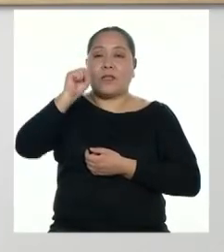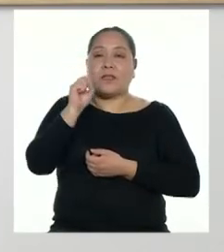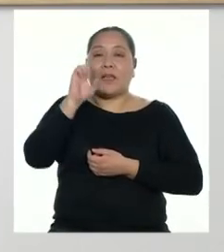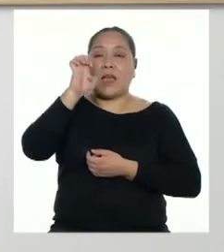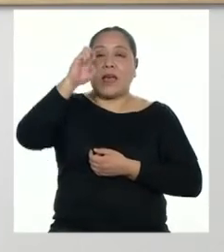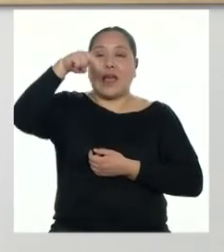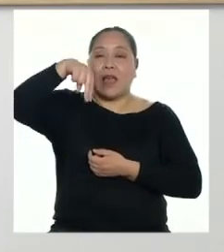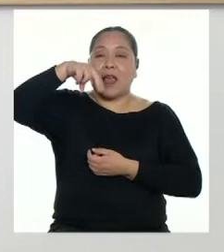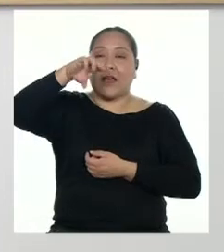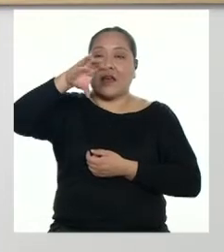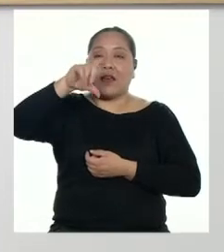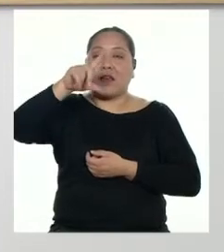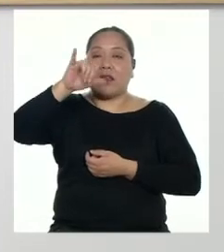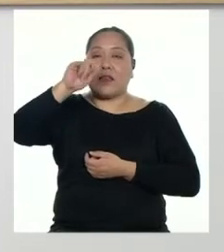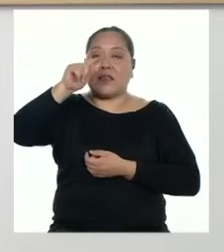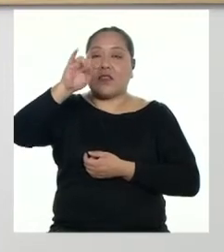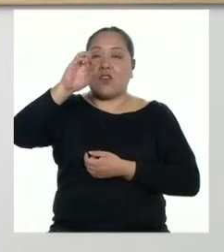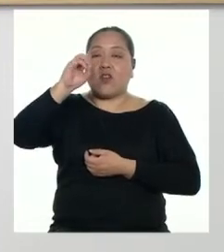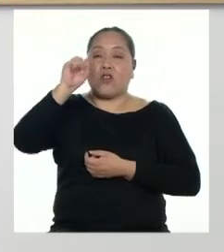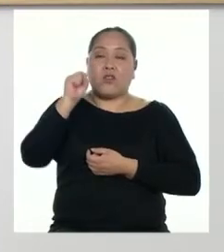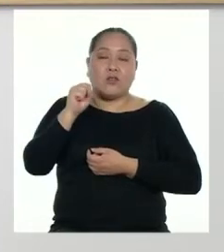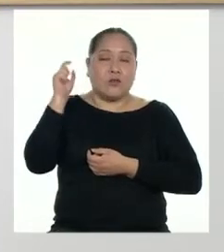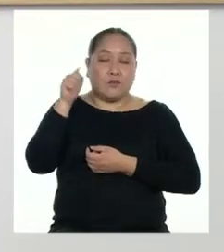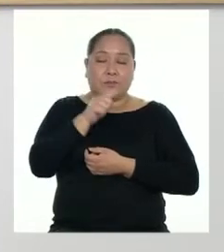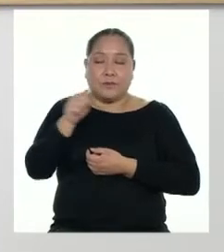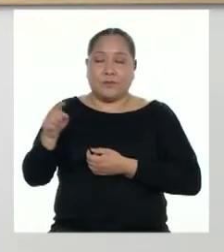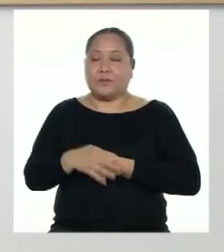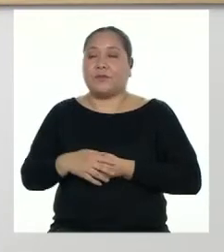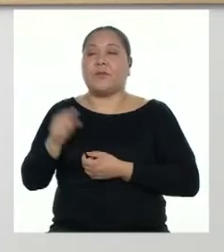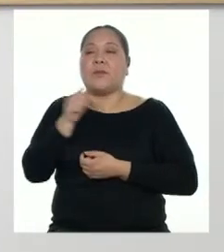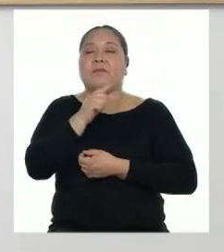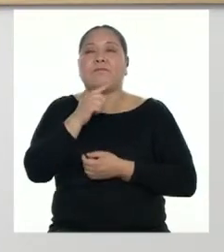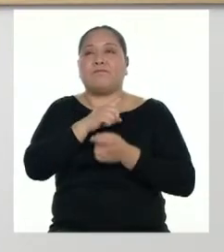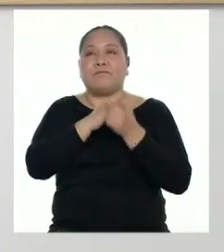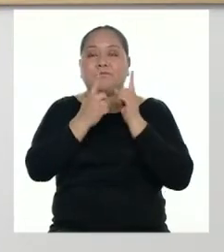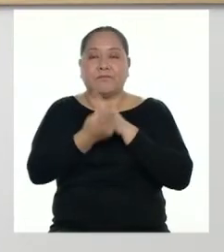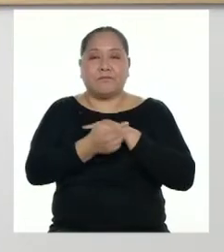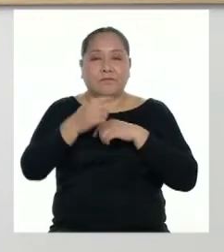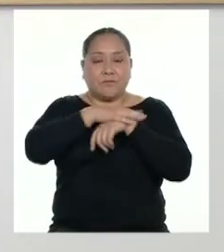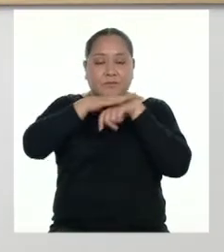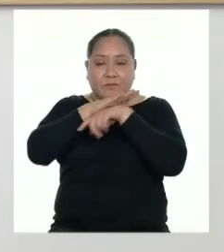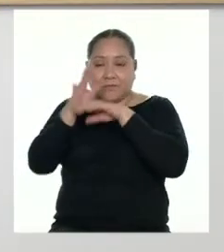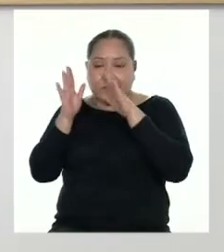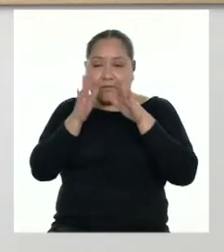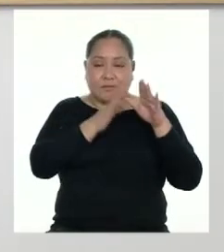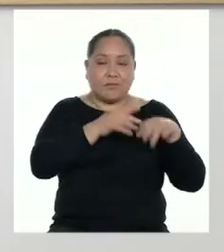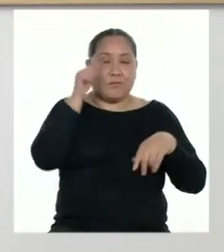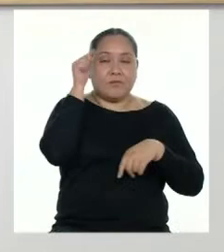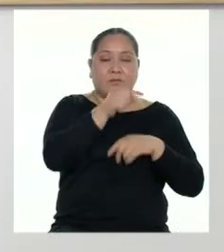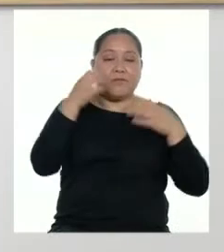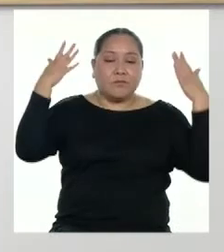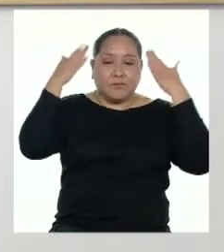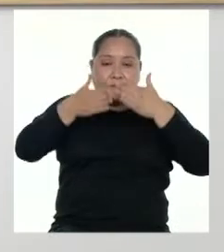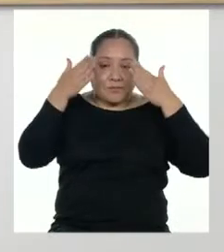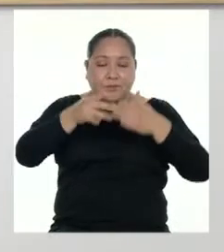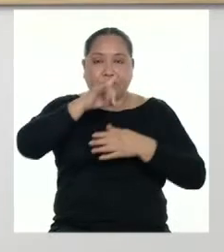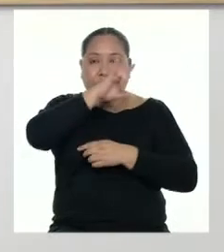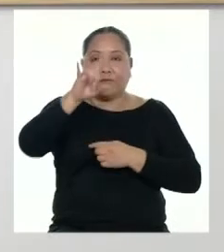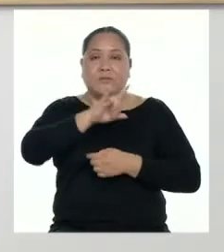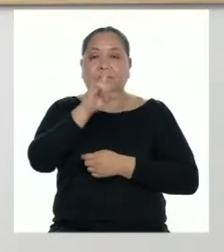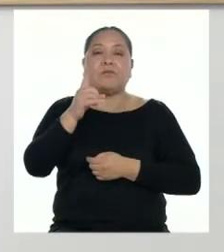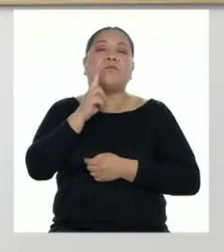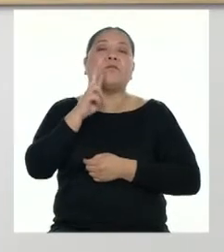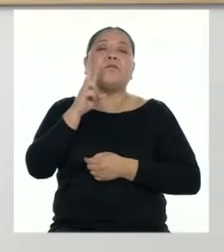incluirnos en los acuerdos que estábamos planteando. En cambio, en nuestro plan de mejora hicimos énfasis en el uso de